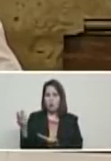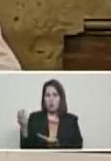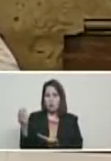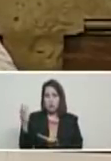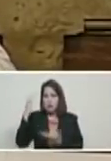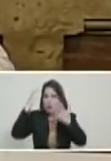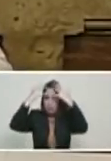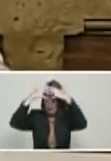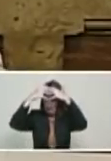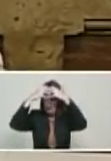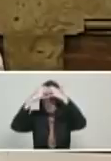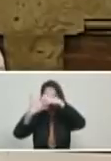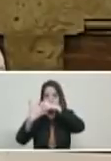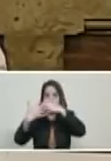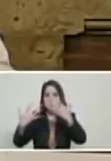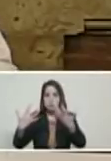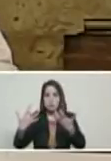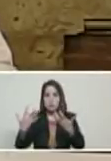esquizofrénicas,